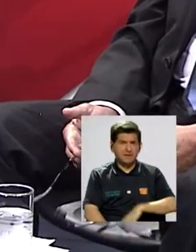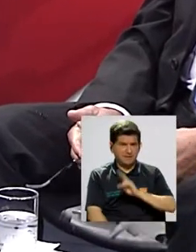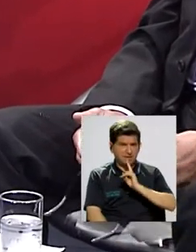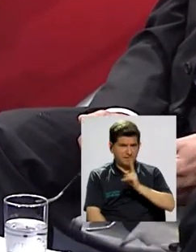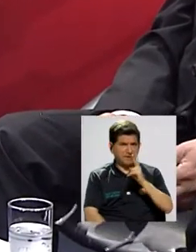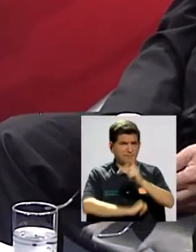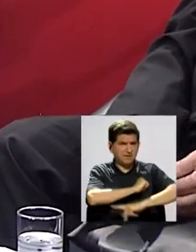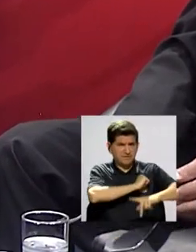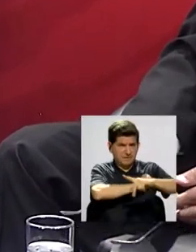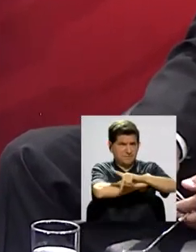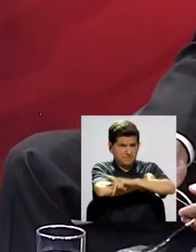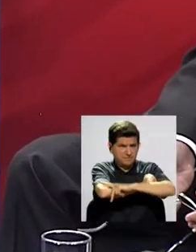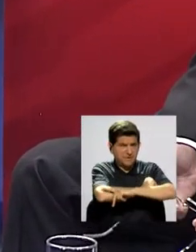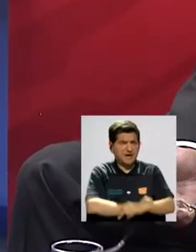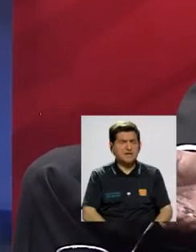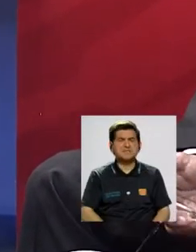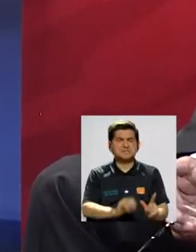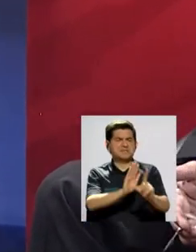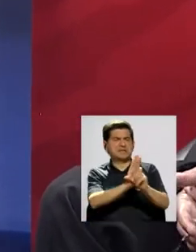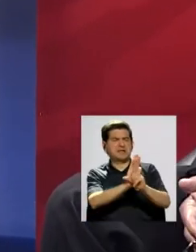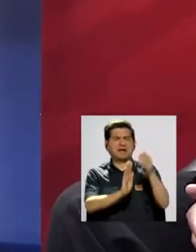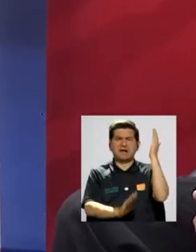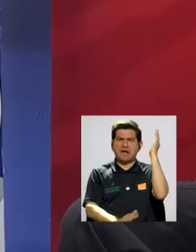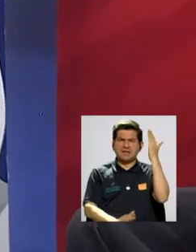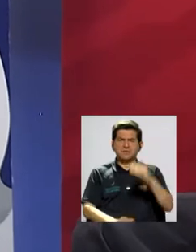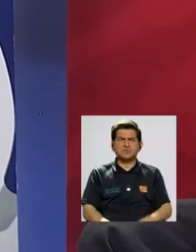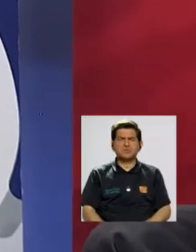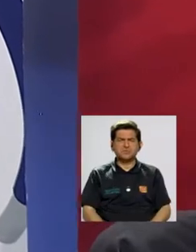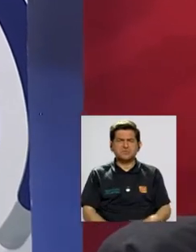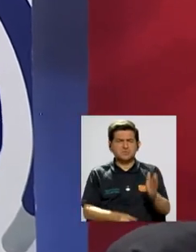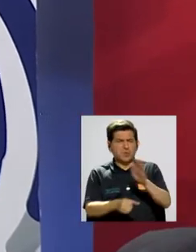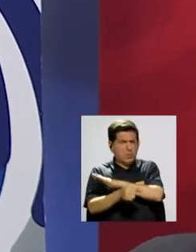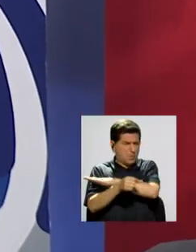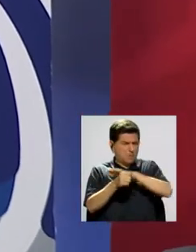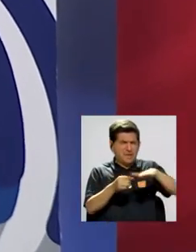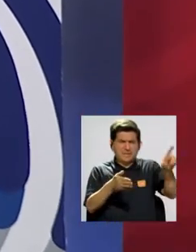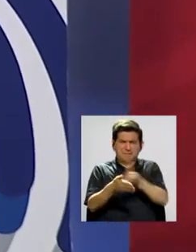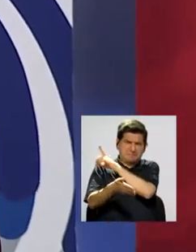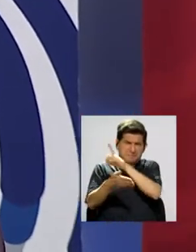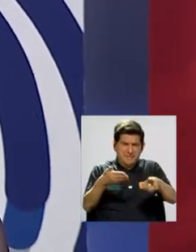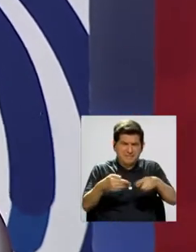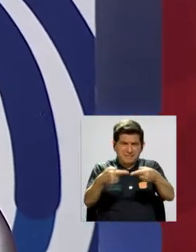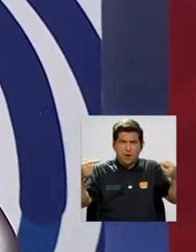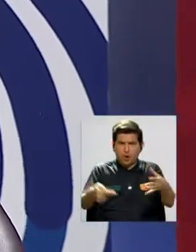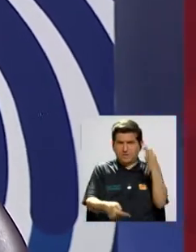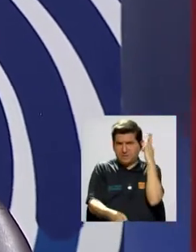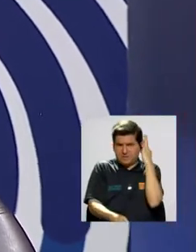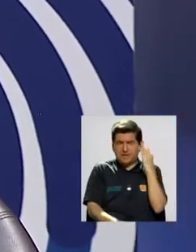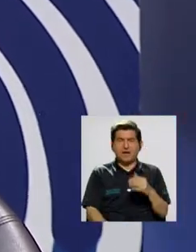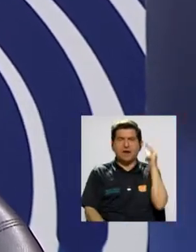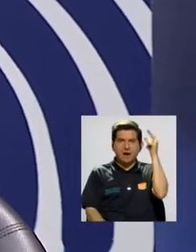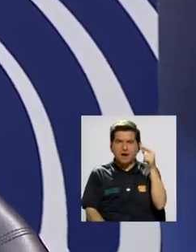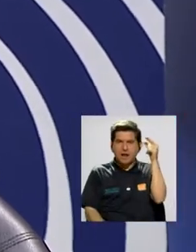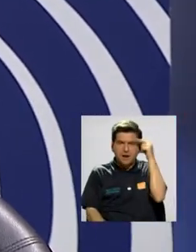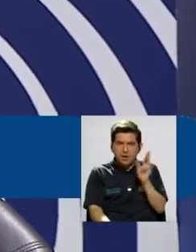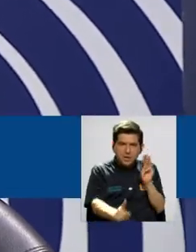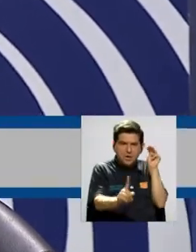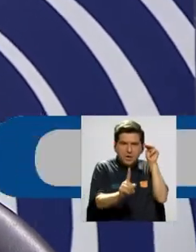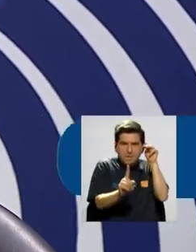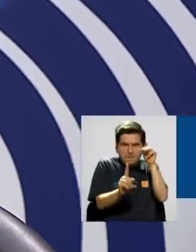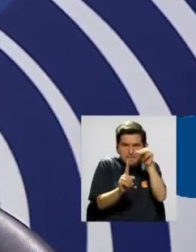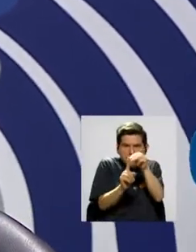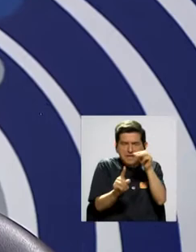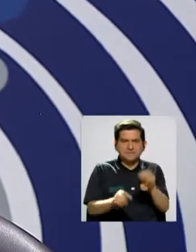en los países en los que se legitima un discurso abiertamente discriminatorio contra las mujeres, por supuesto que el mensaje que se